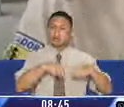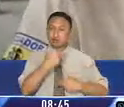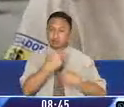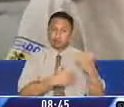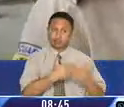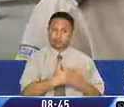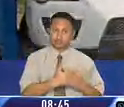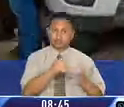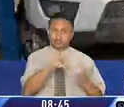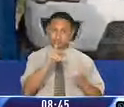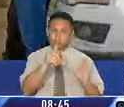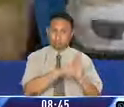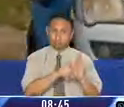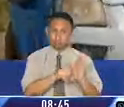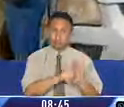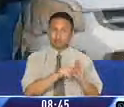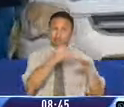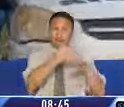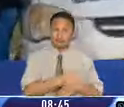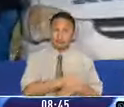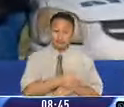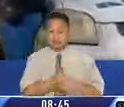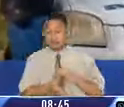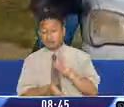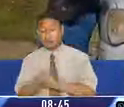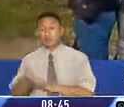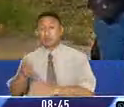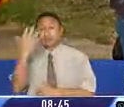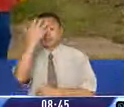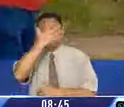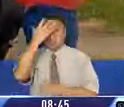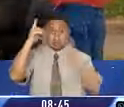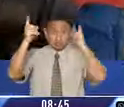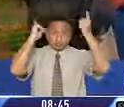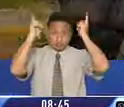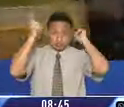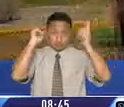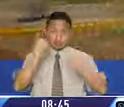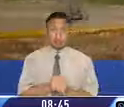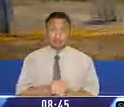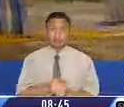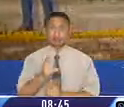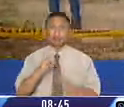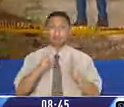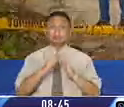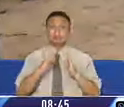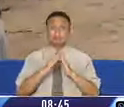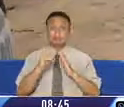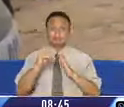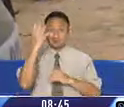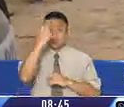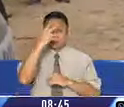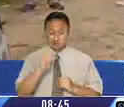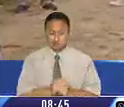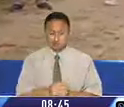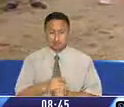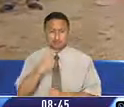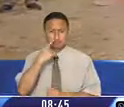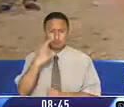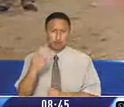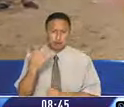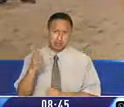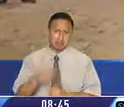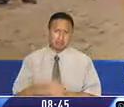procedimiento legal. Horas después, en la vía Esmeraldas de Atacames, en el sector de Casa Bonita, al sur de la ciudad, fue hallado el cadáver de un hombre de